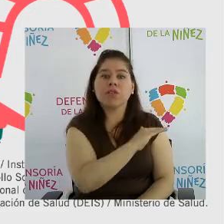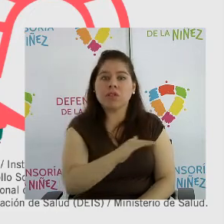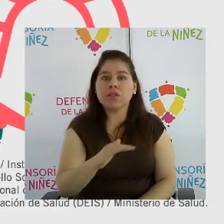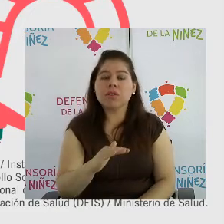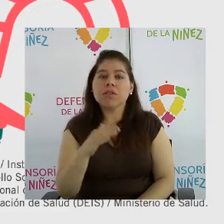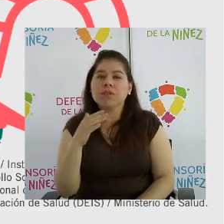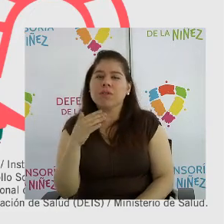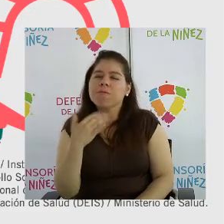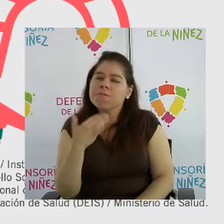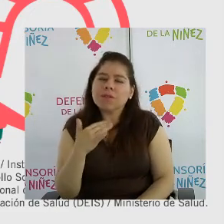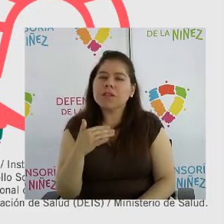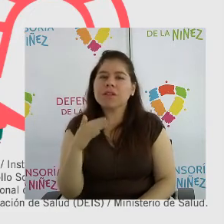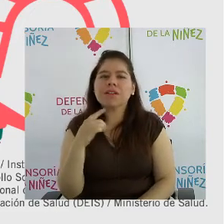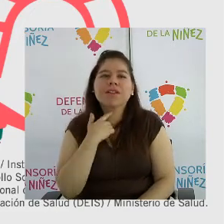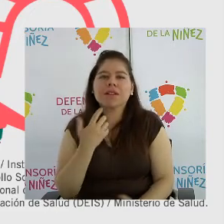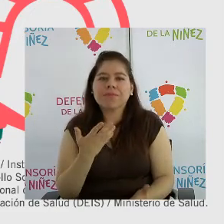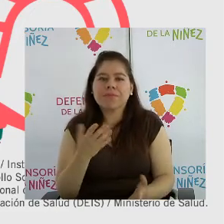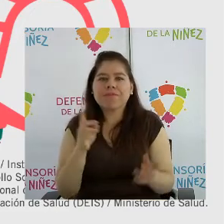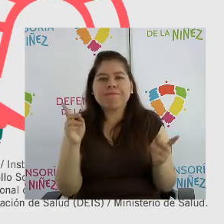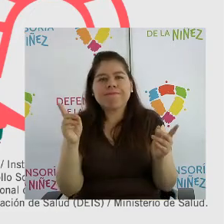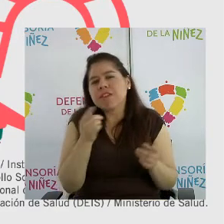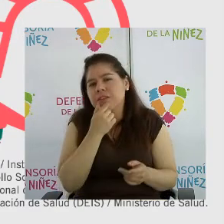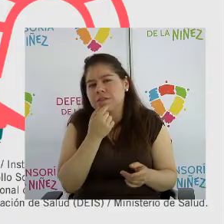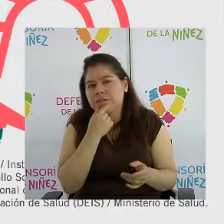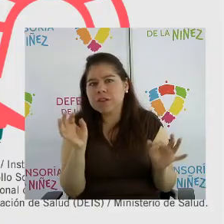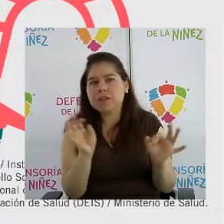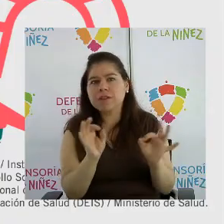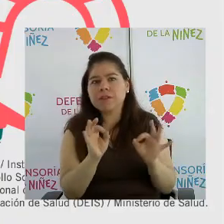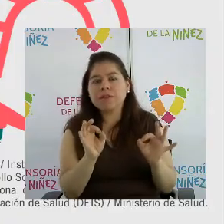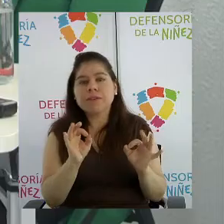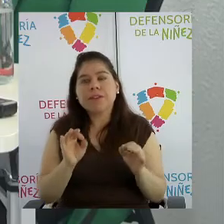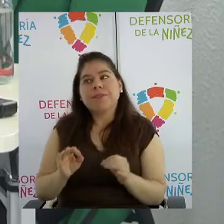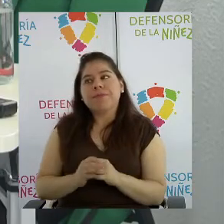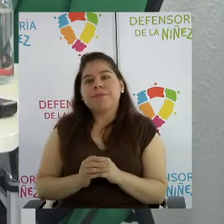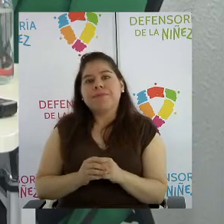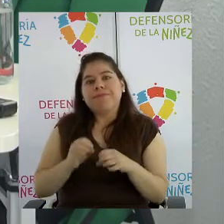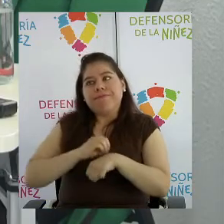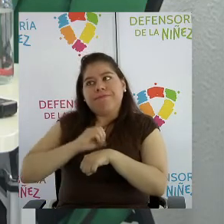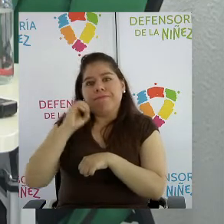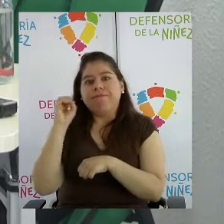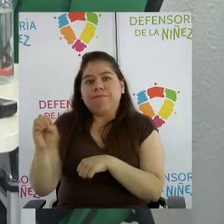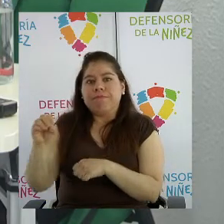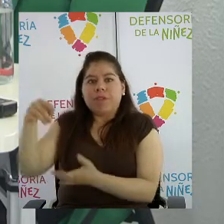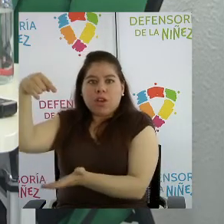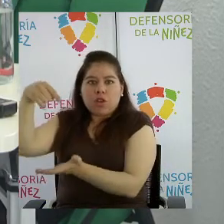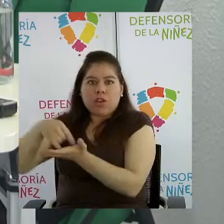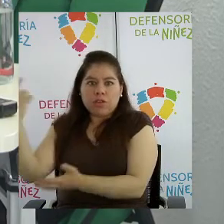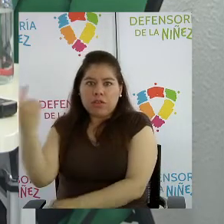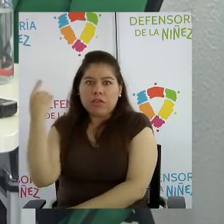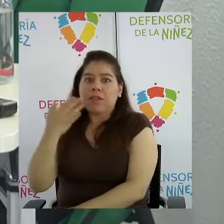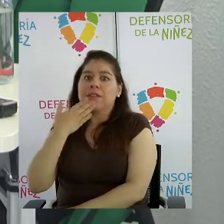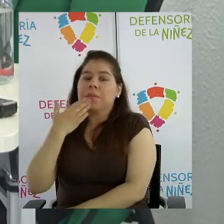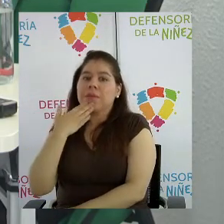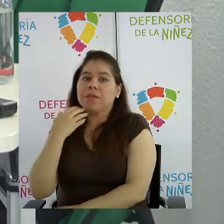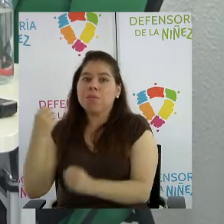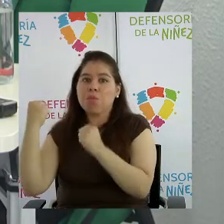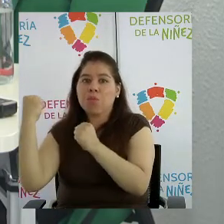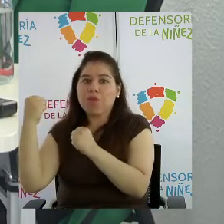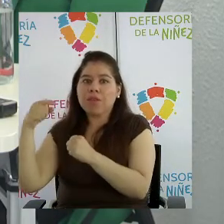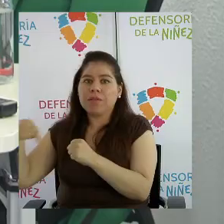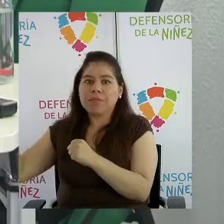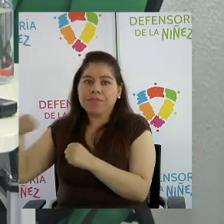relevante y en términos simples hacer un llamado al Congreso Nacional y también al Poder Ejecutivo. ¿En qué sentido?